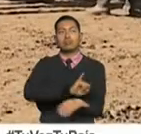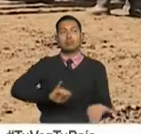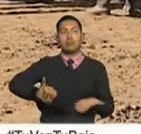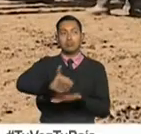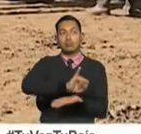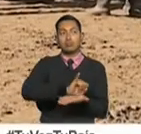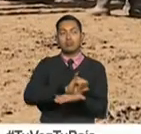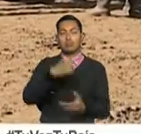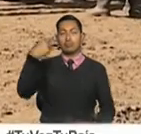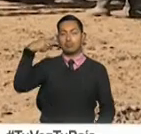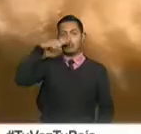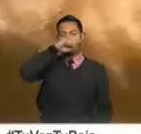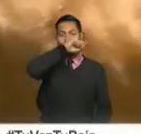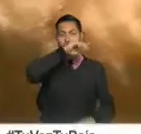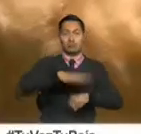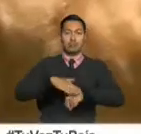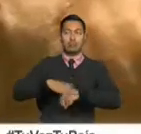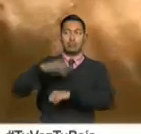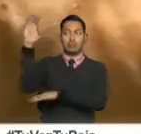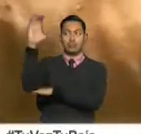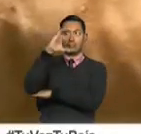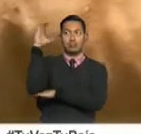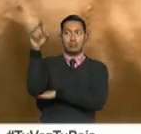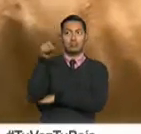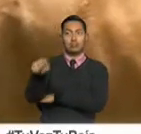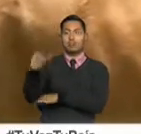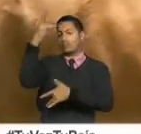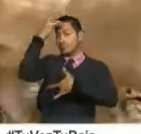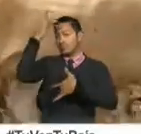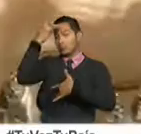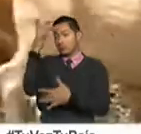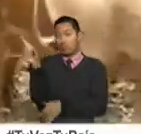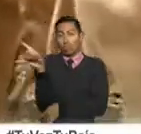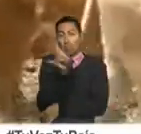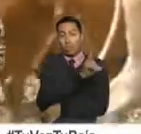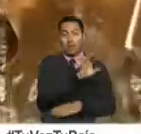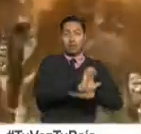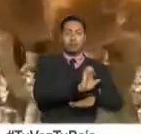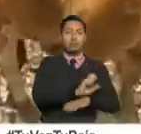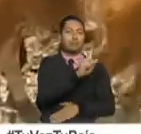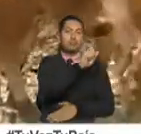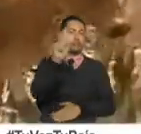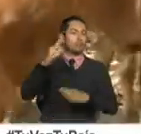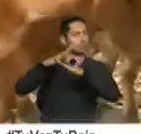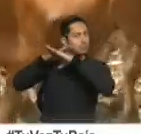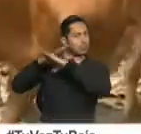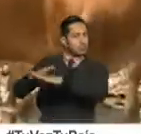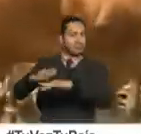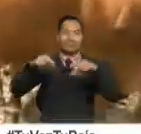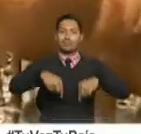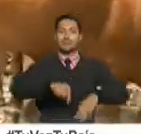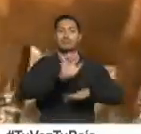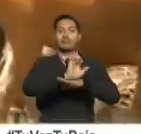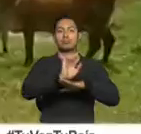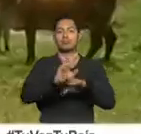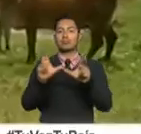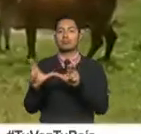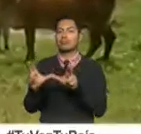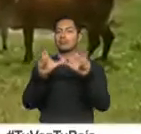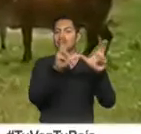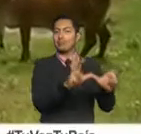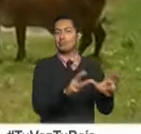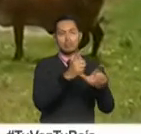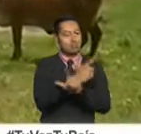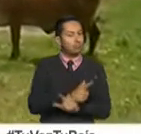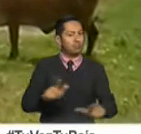luego del brote de la enfermedad en Colombia. Estas acciones contribuyen a que el Ecuador mantenga la certificación de país libre de aftosa